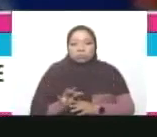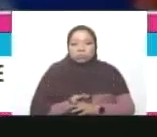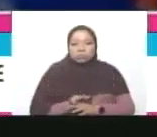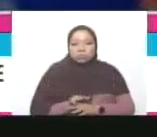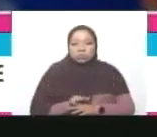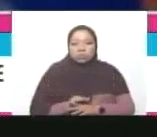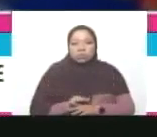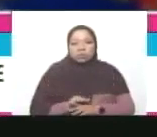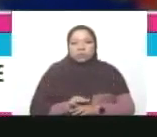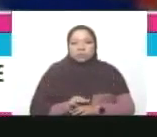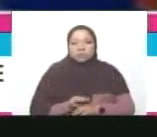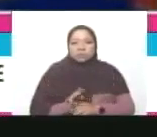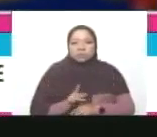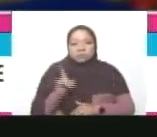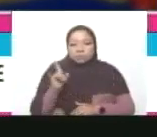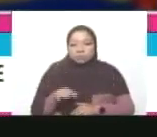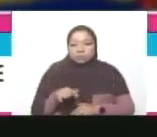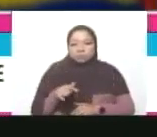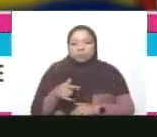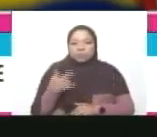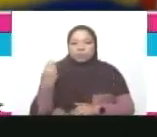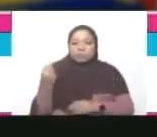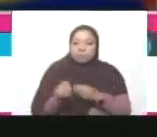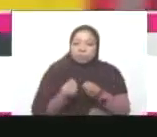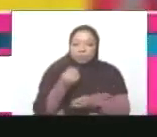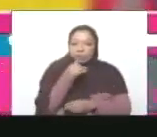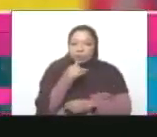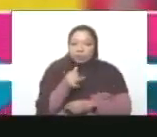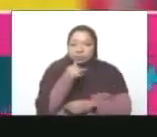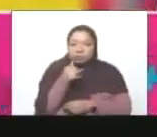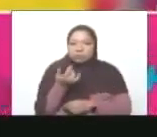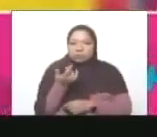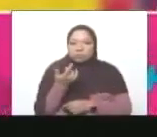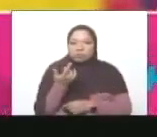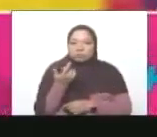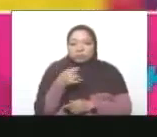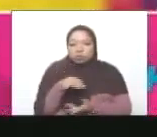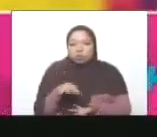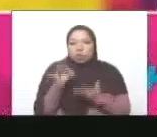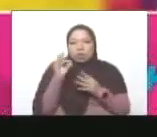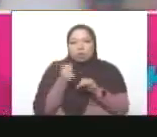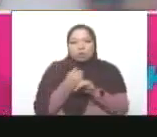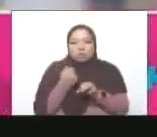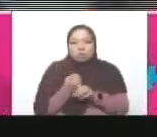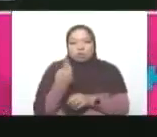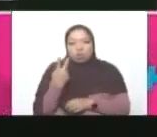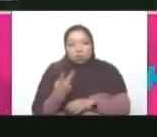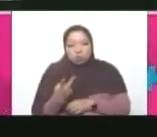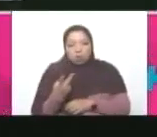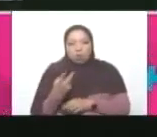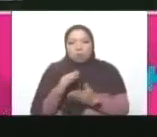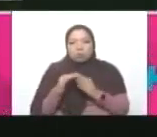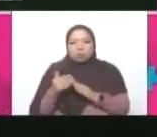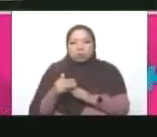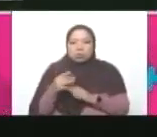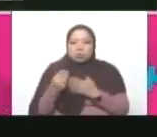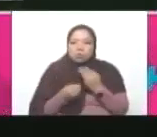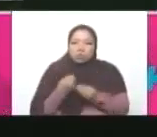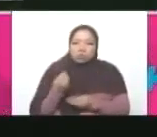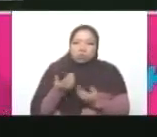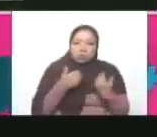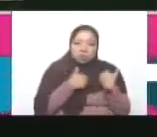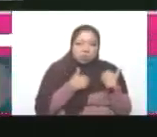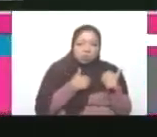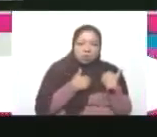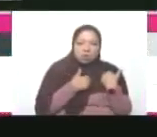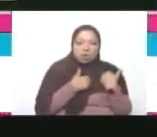¿verdad? También nos hemos, lo del cafecito, bueno, hemos hecho 2 cafecitos. El primero fue dirigido pues